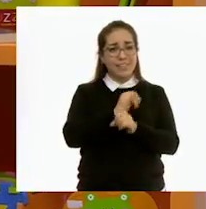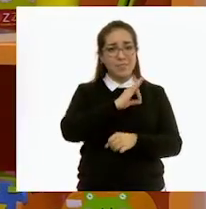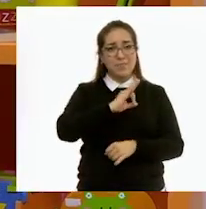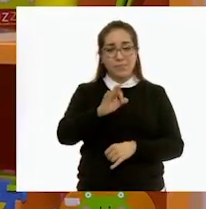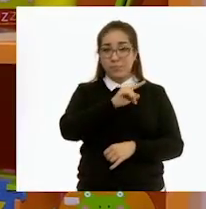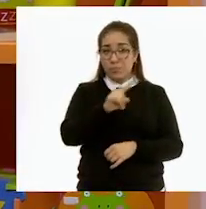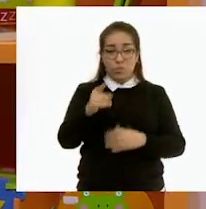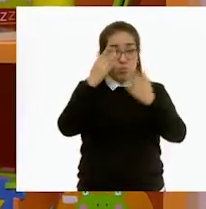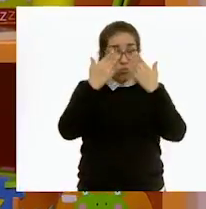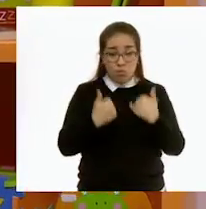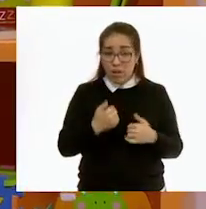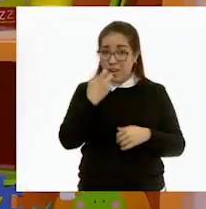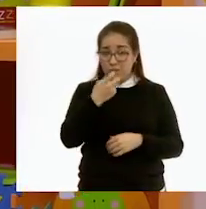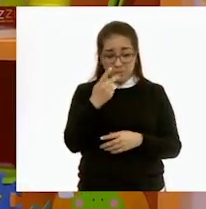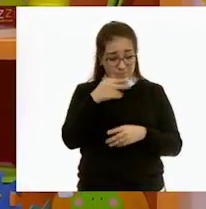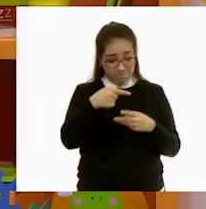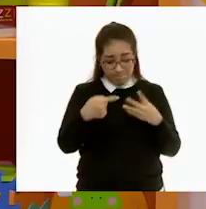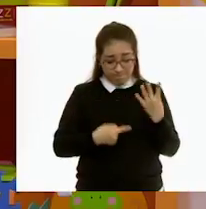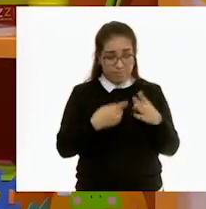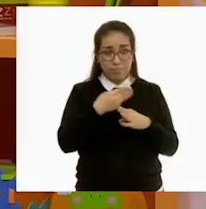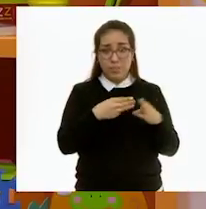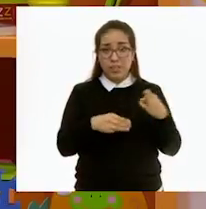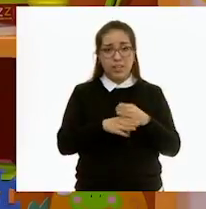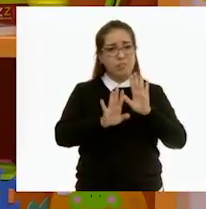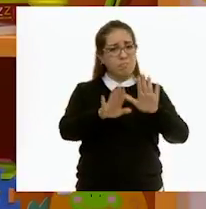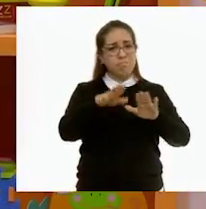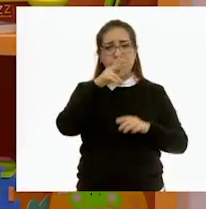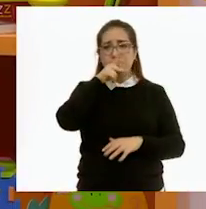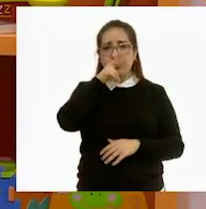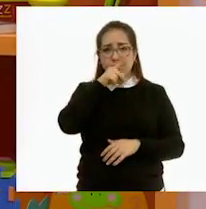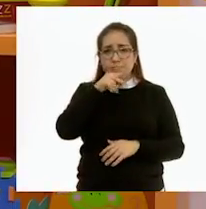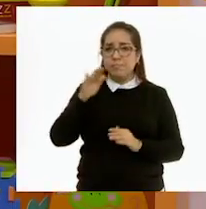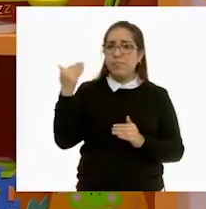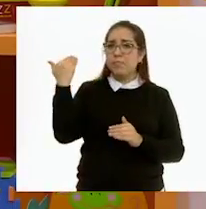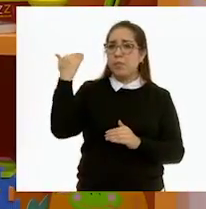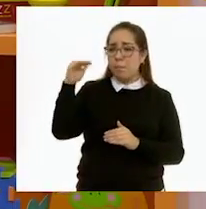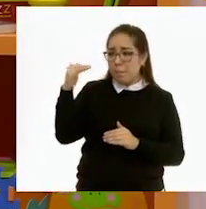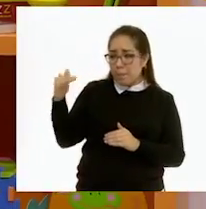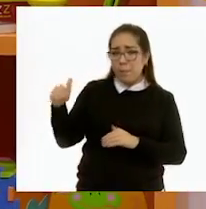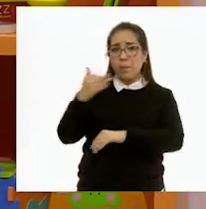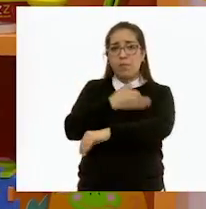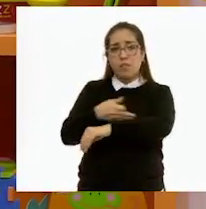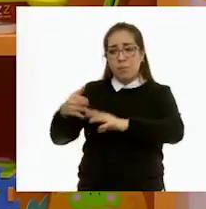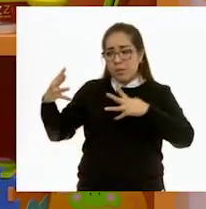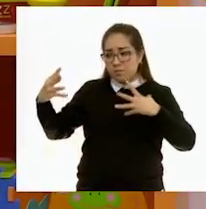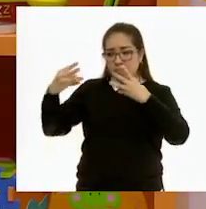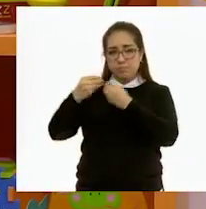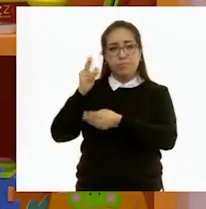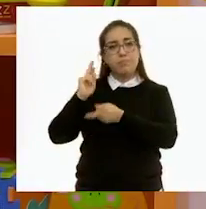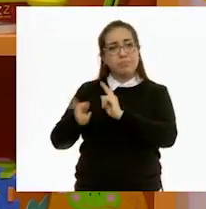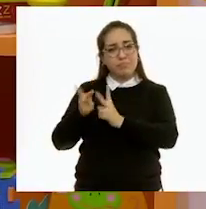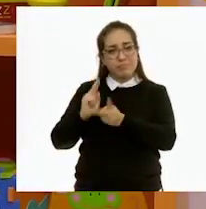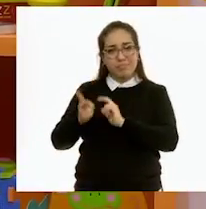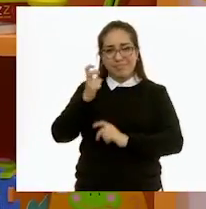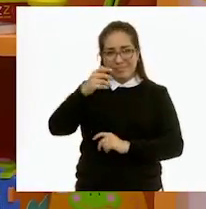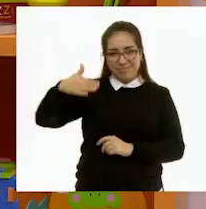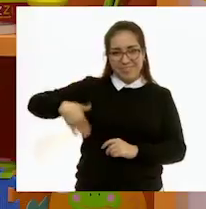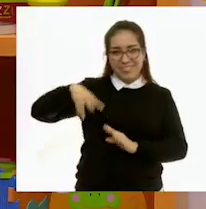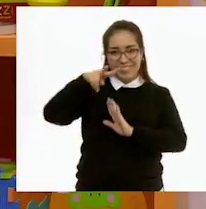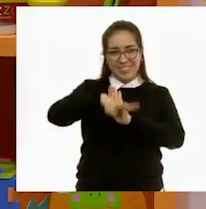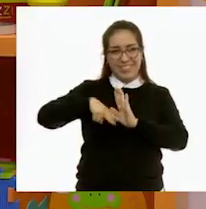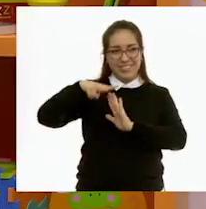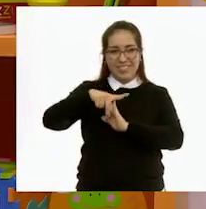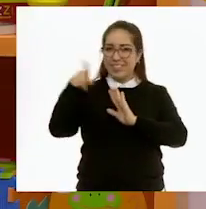no cuentas con estos materiales, tampoco te preocupes. Platica con tu familia sobre lo que aprendiste en estos videos. Seguro